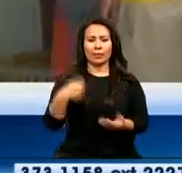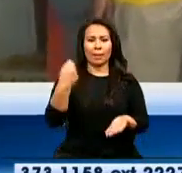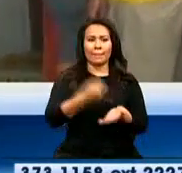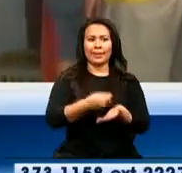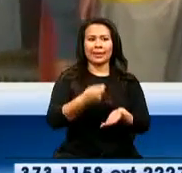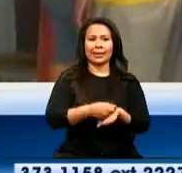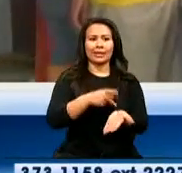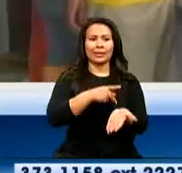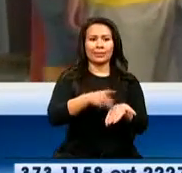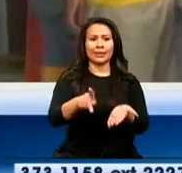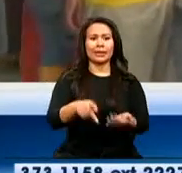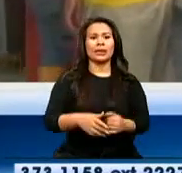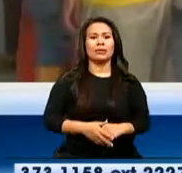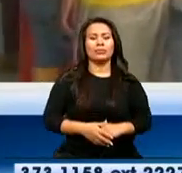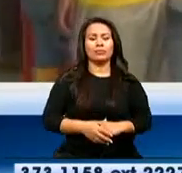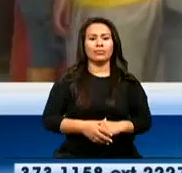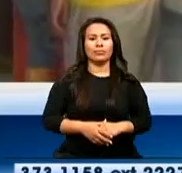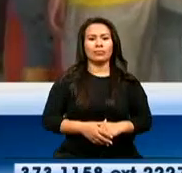gastado?